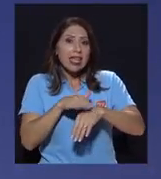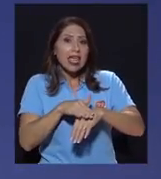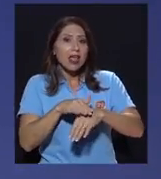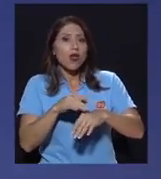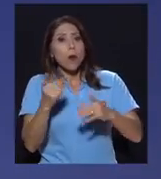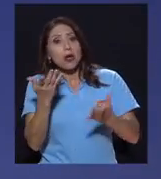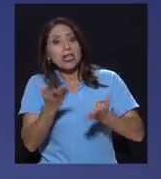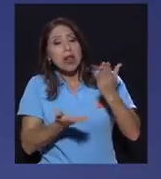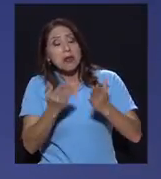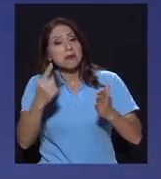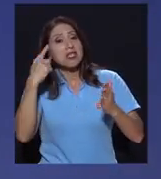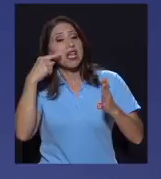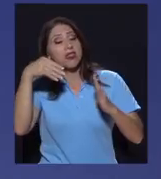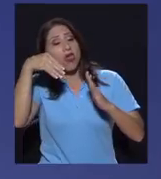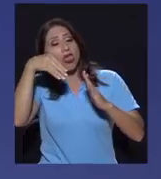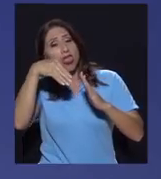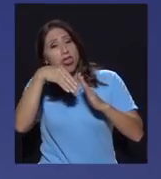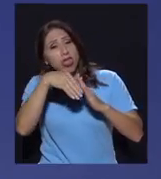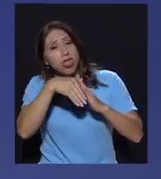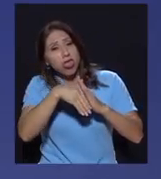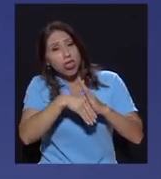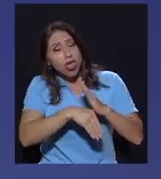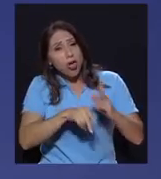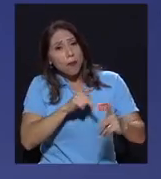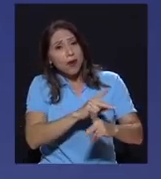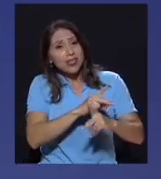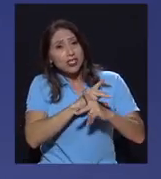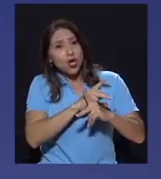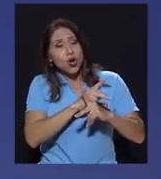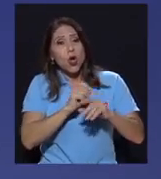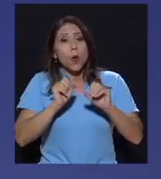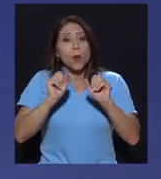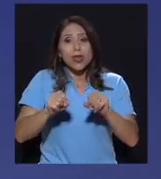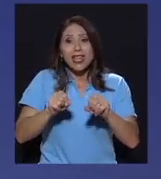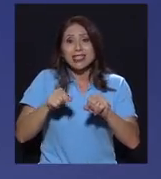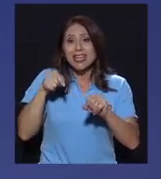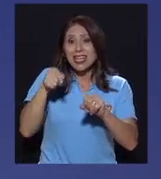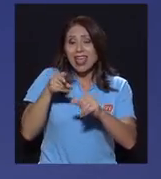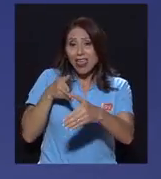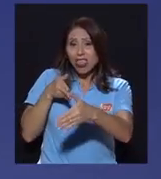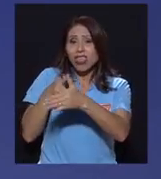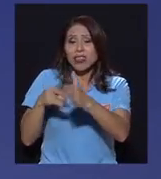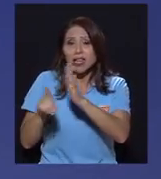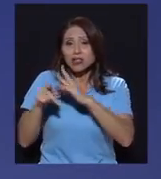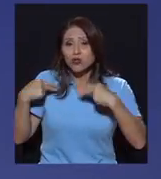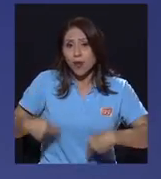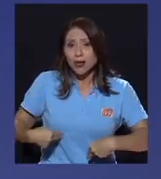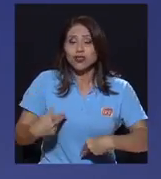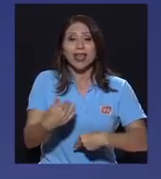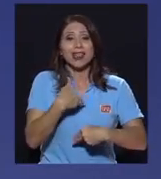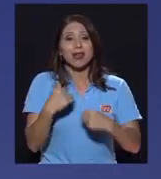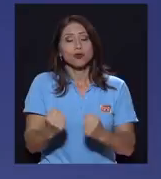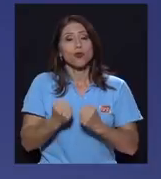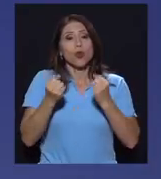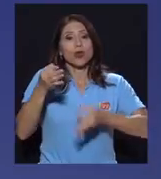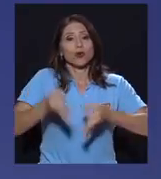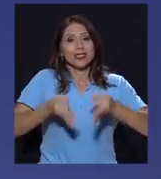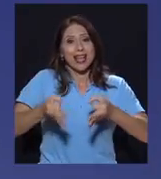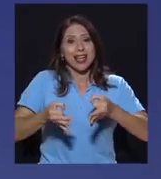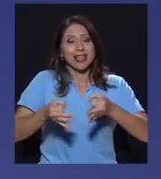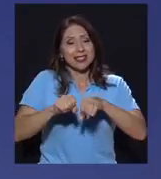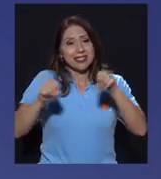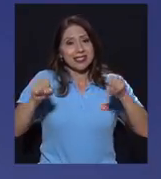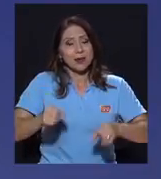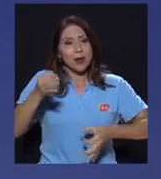prevención potenciar la mano dura podría ser peligroso en una perspectiva derechos humanos tenemos un poder judicial y un sistema jurídico que